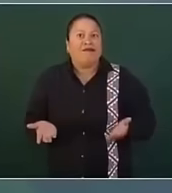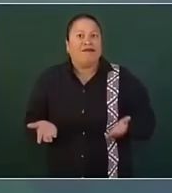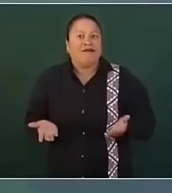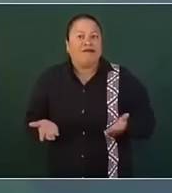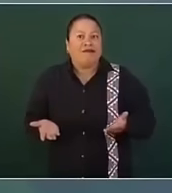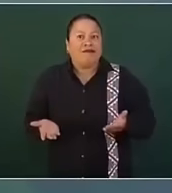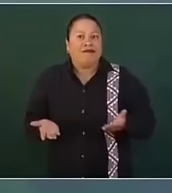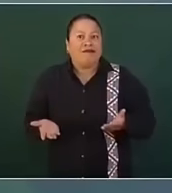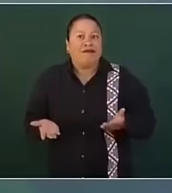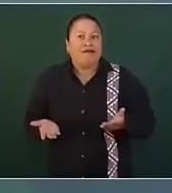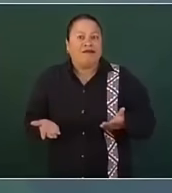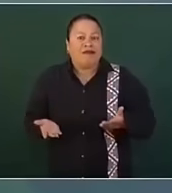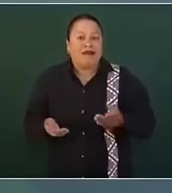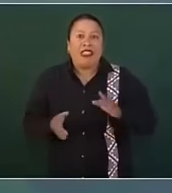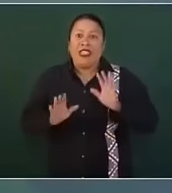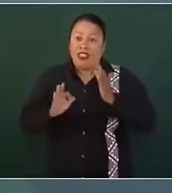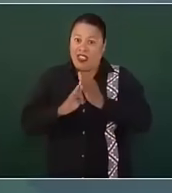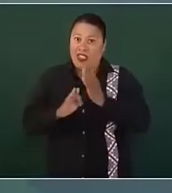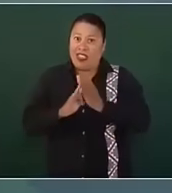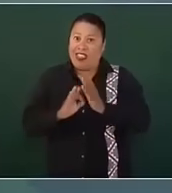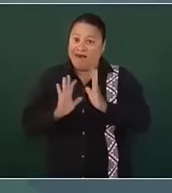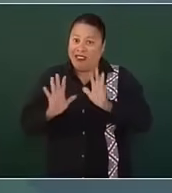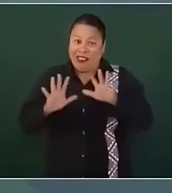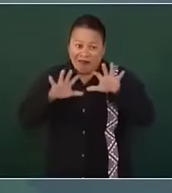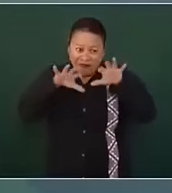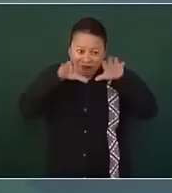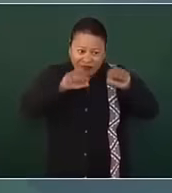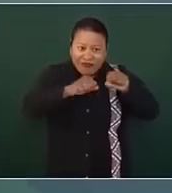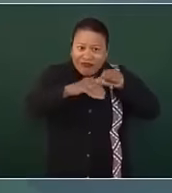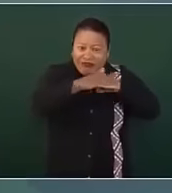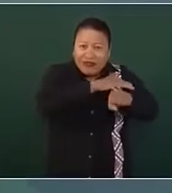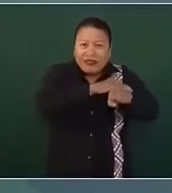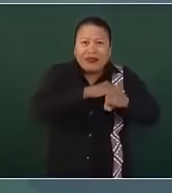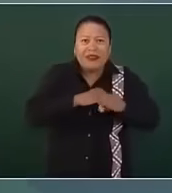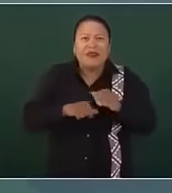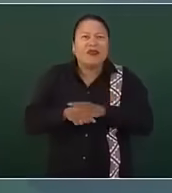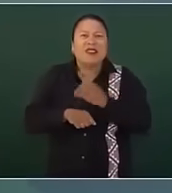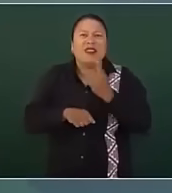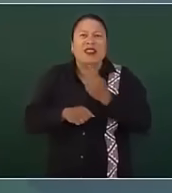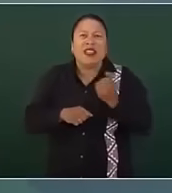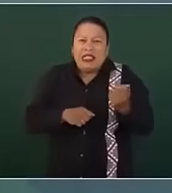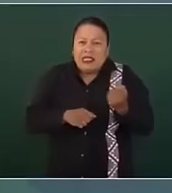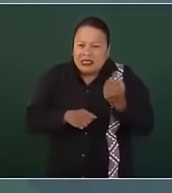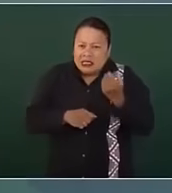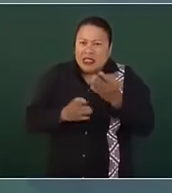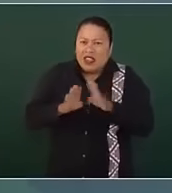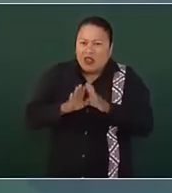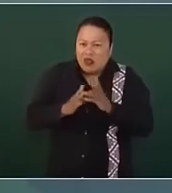está detenido por actuar en complicidad